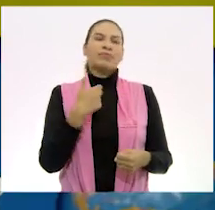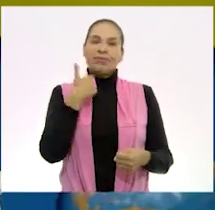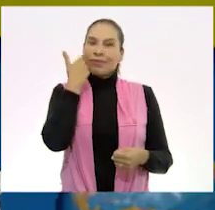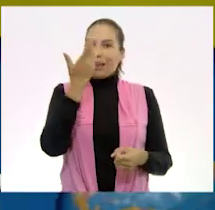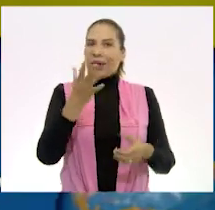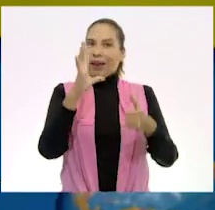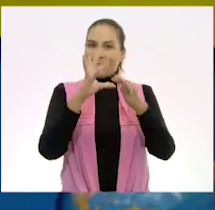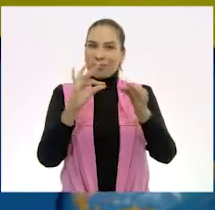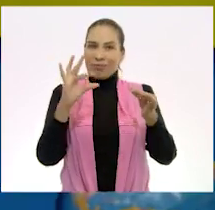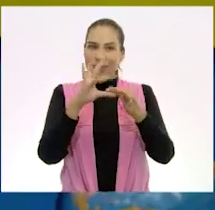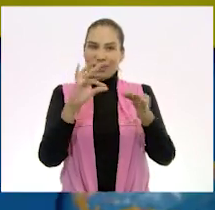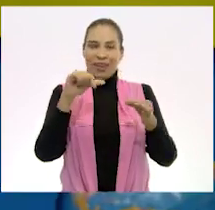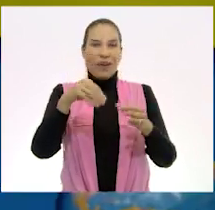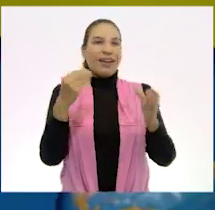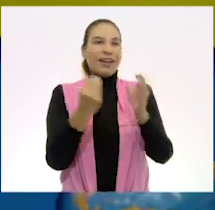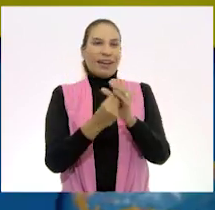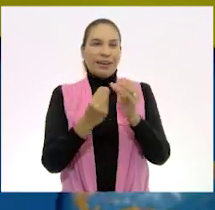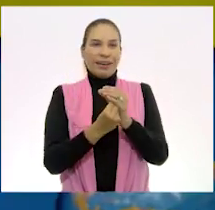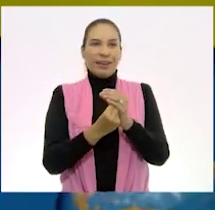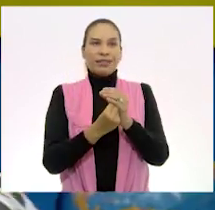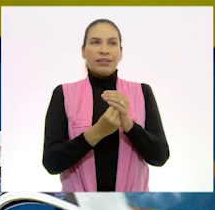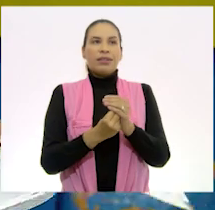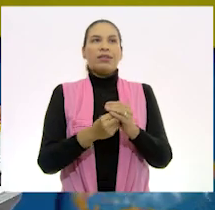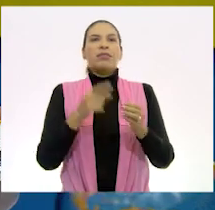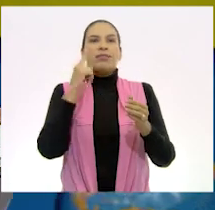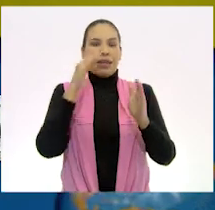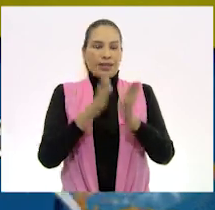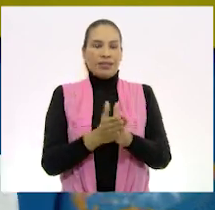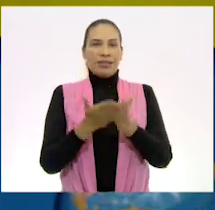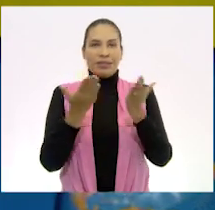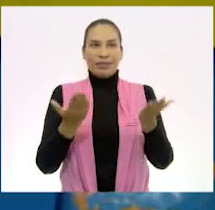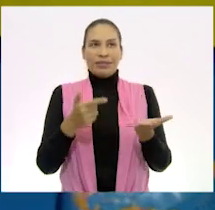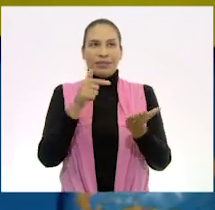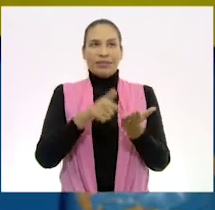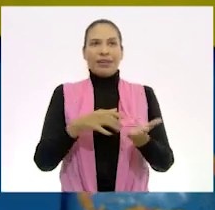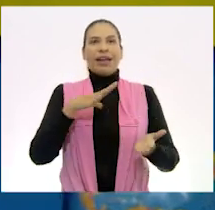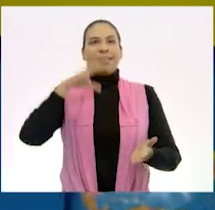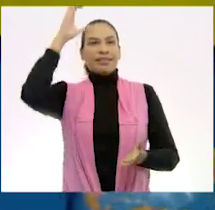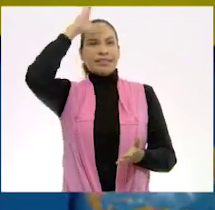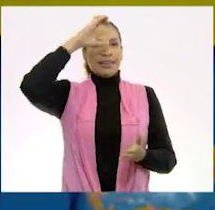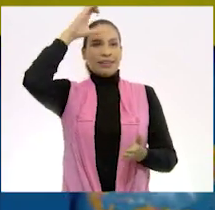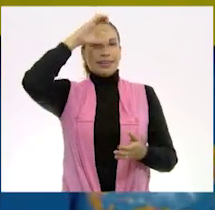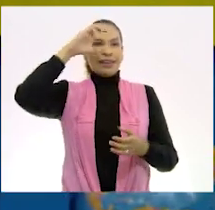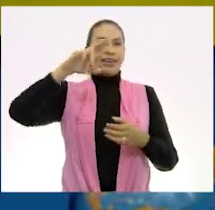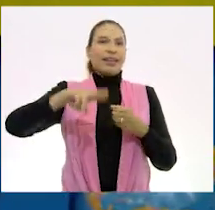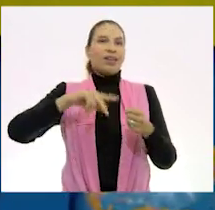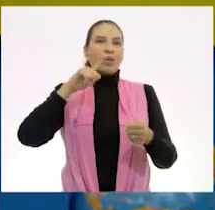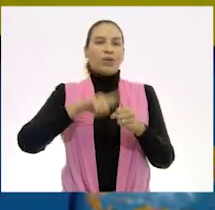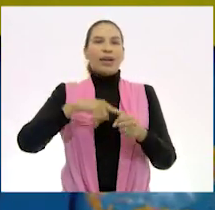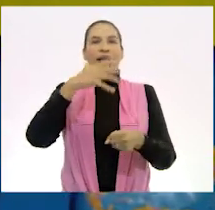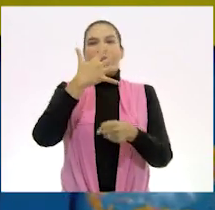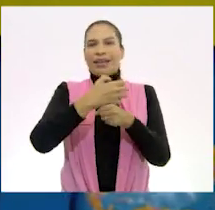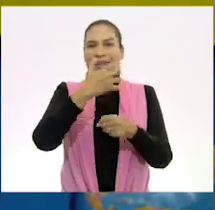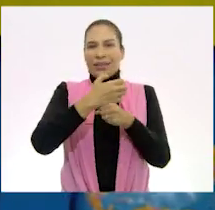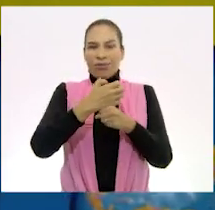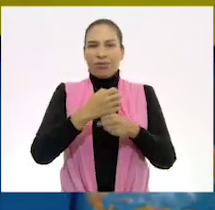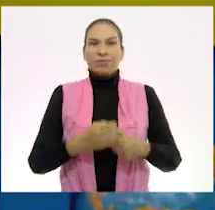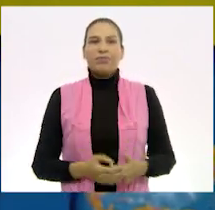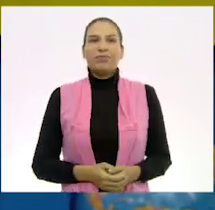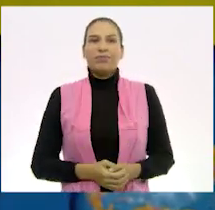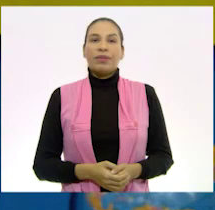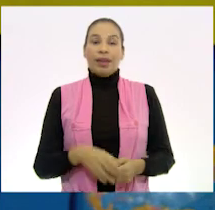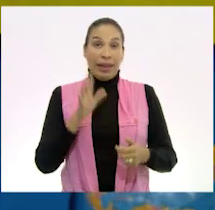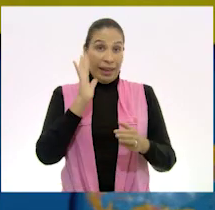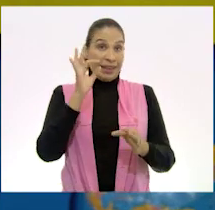quiero explicar en esta clase. Vámonos a nuestro libro de texto de Ciencias Naturales, quinto grado.